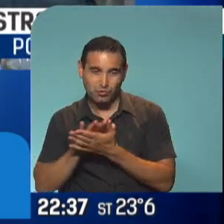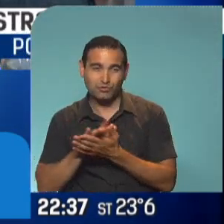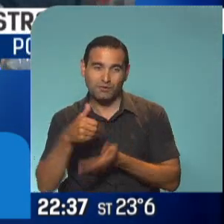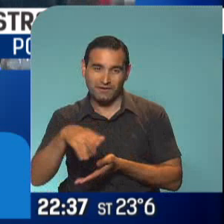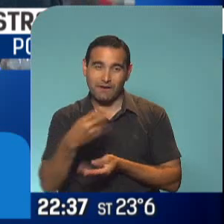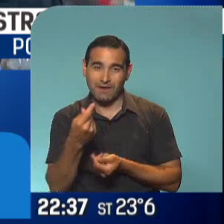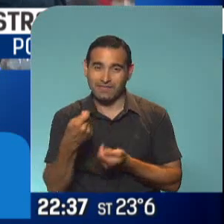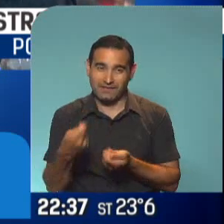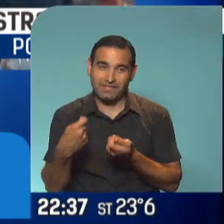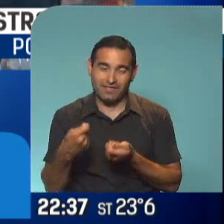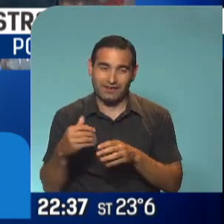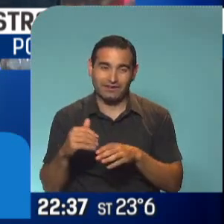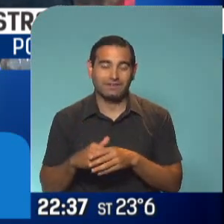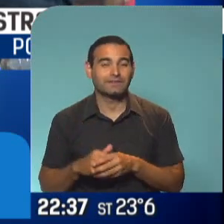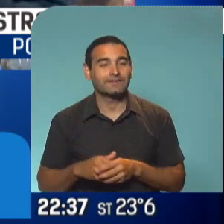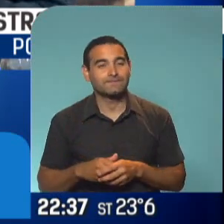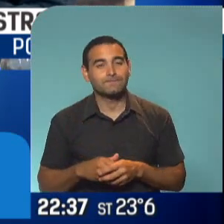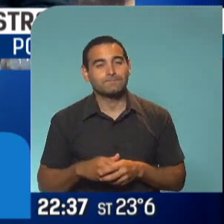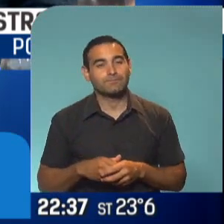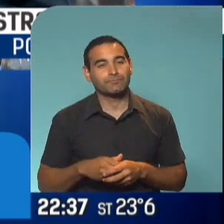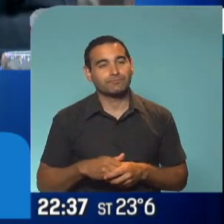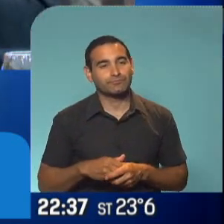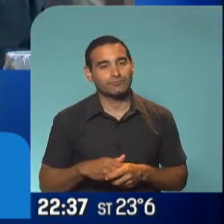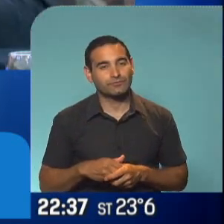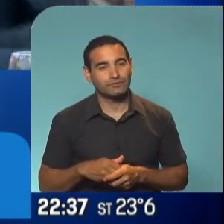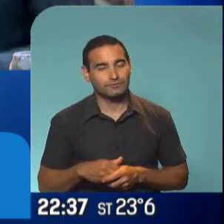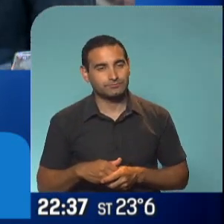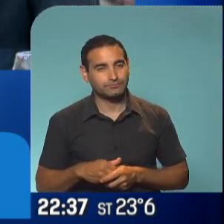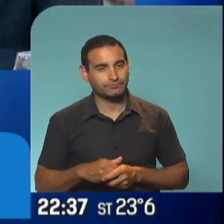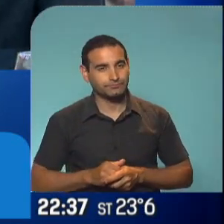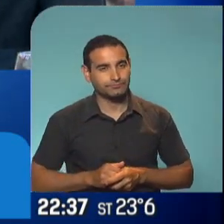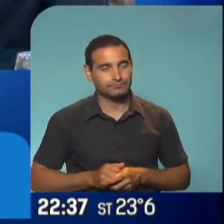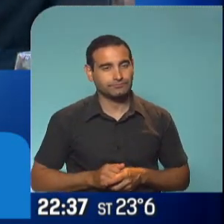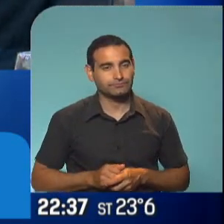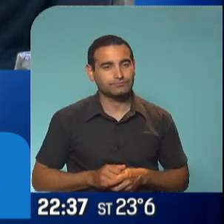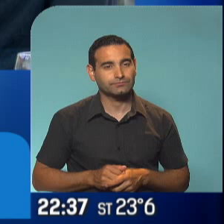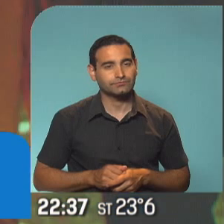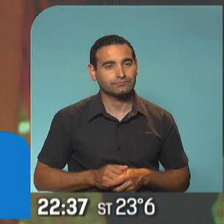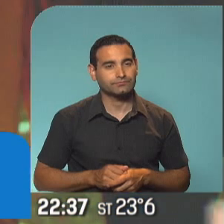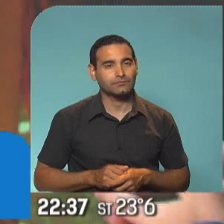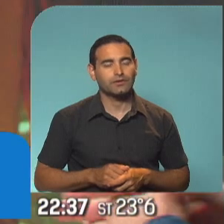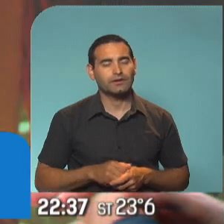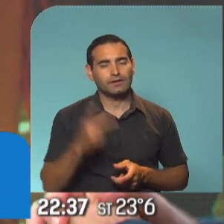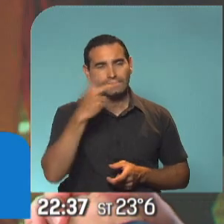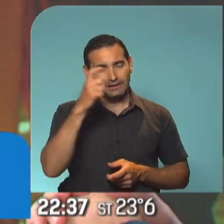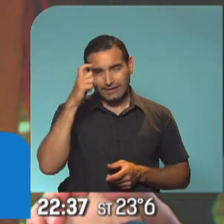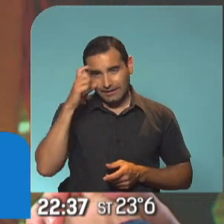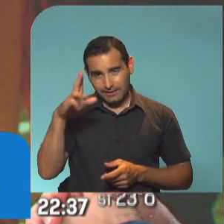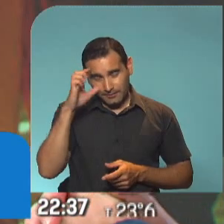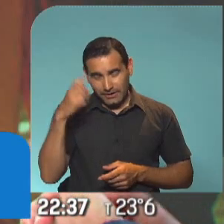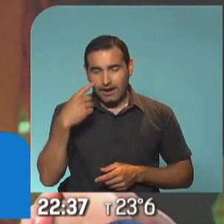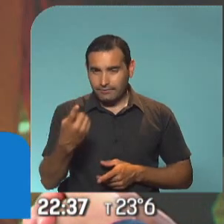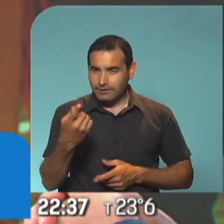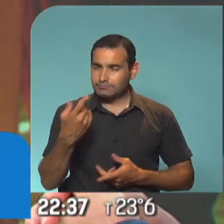por el aumento de los jubilados con respecto a los activos de aquí hasta el 2050. Ever, a ver, como todo proyecto,